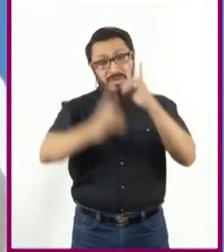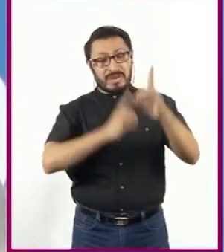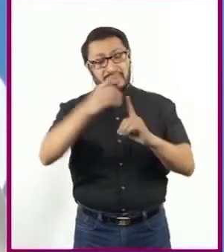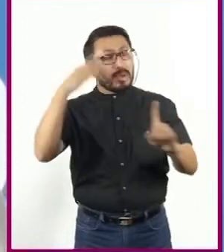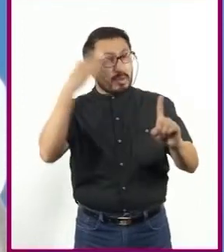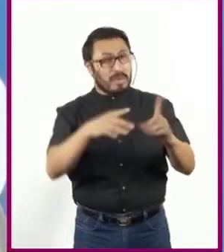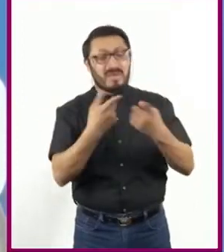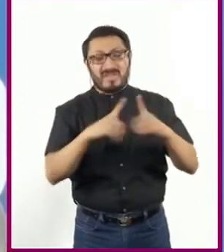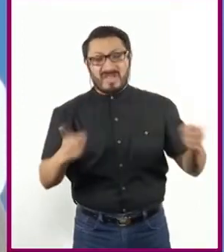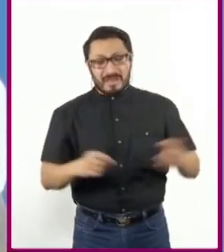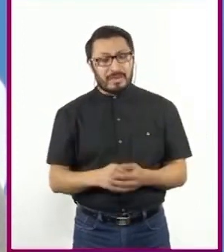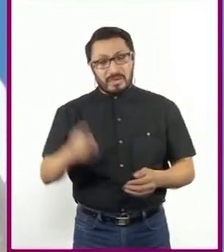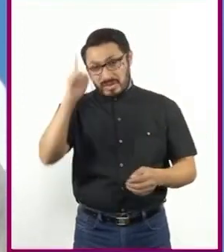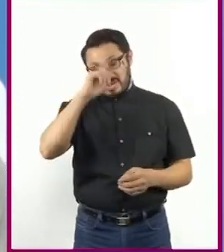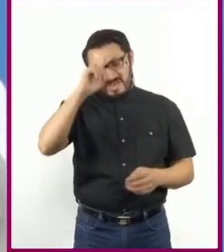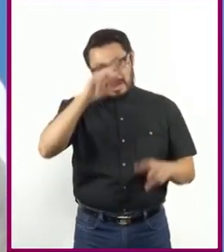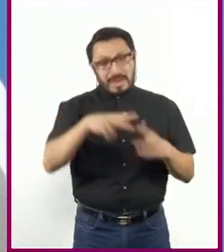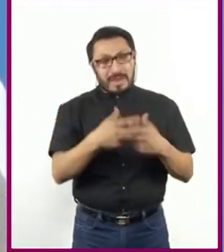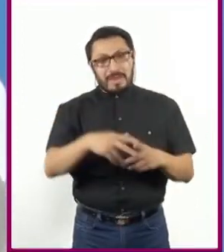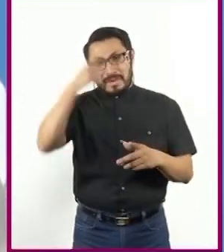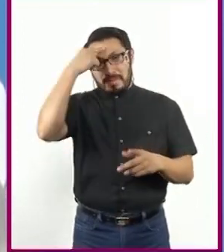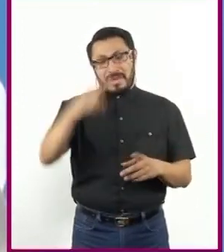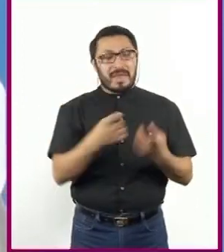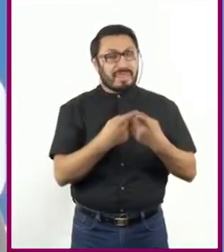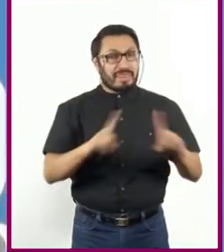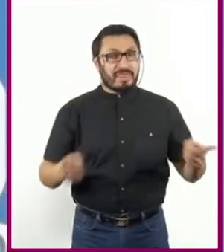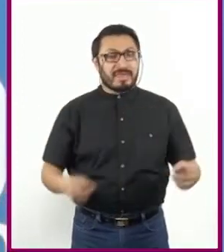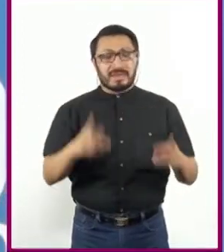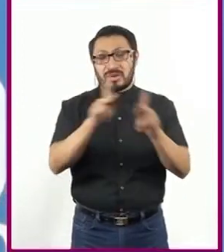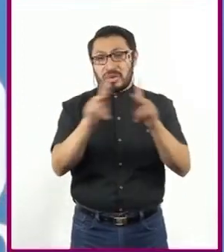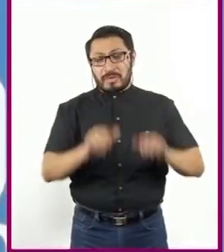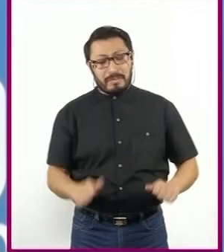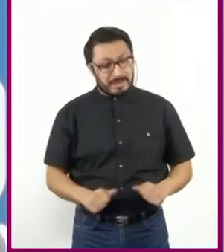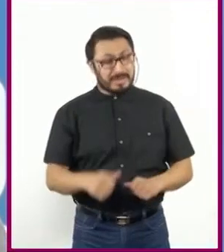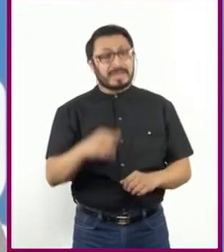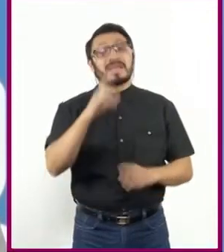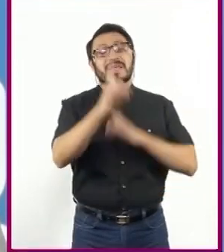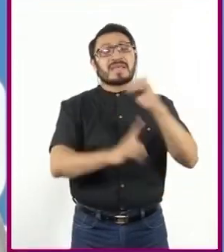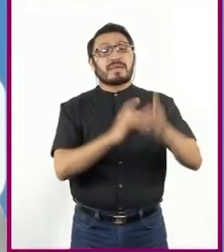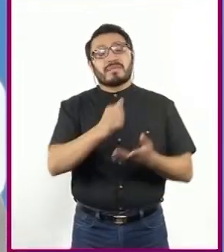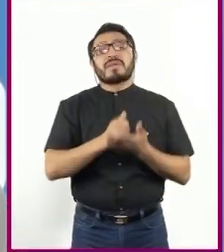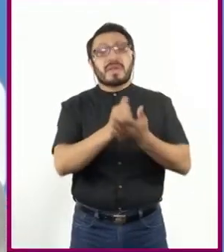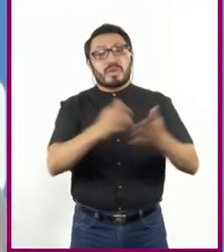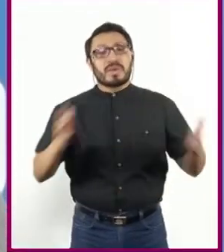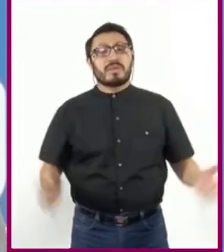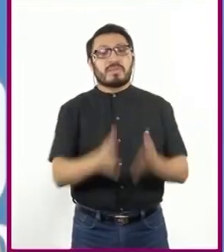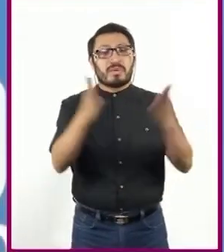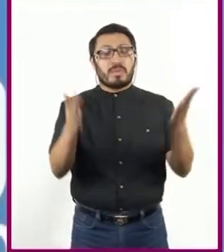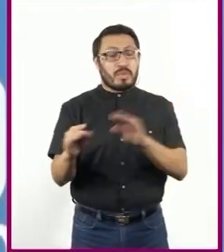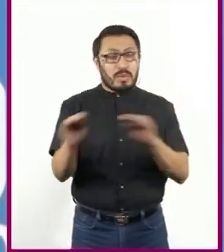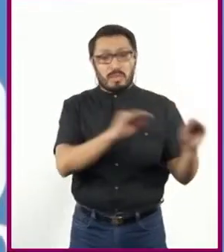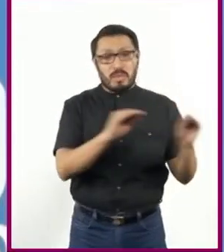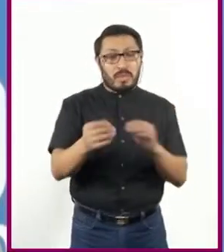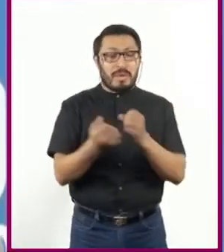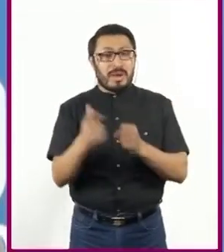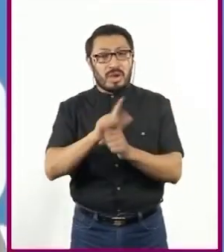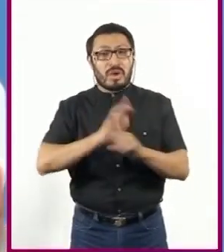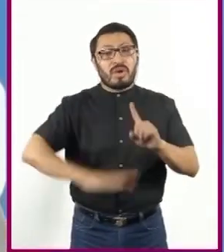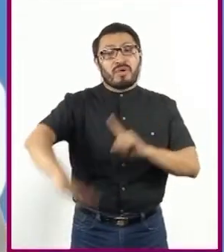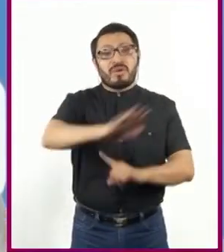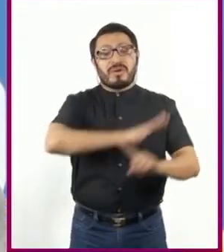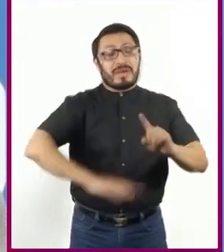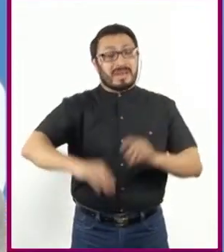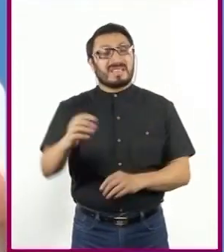como herramienta para el desarrollo y la paz, que el deporte sirva para promover y movilizar a la sociedad a